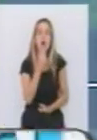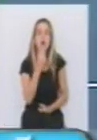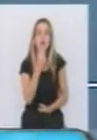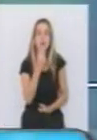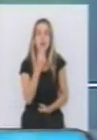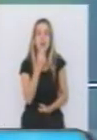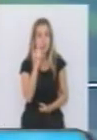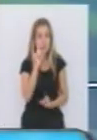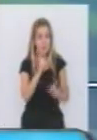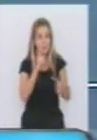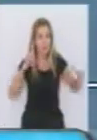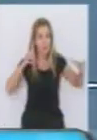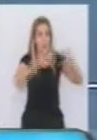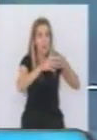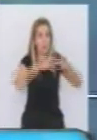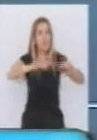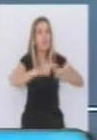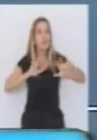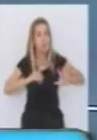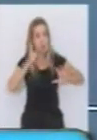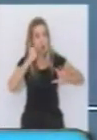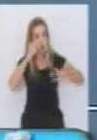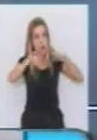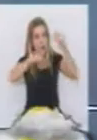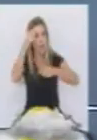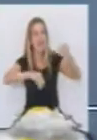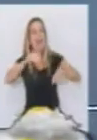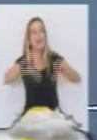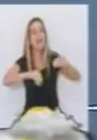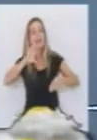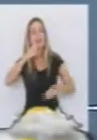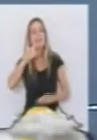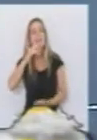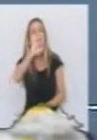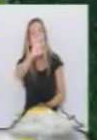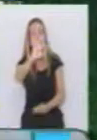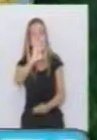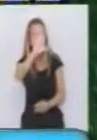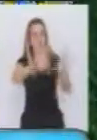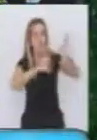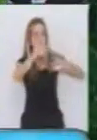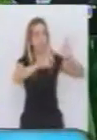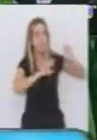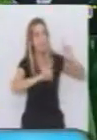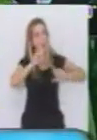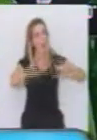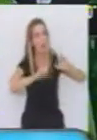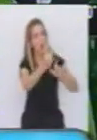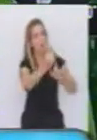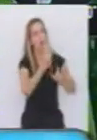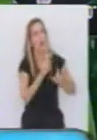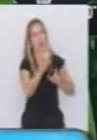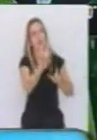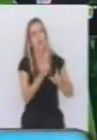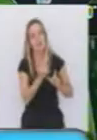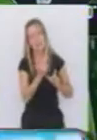No van a quedar 11. Este es el tema. Yo creo que van a filtrar 2, máximo 3 fórmulas. Hicimos un equipo de fútbol, porque 11